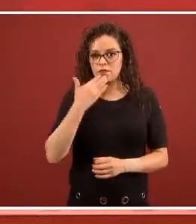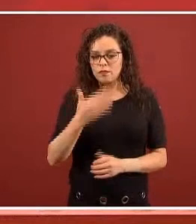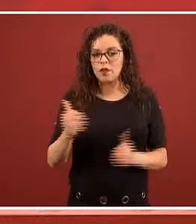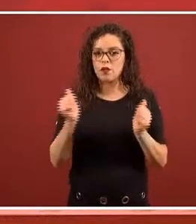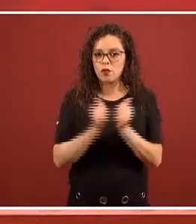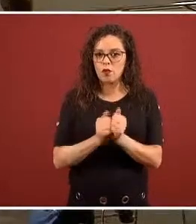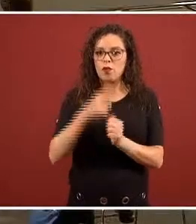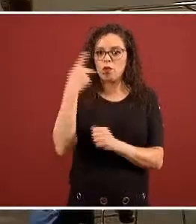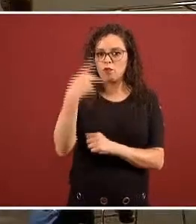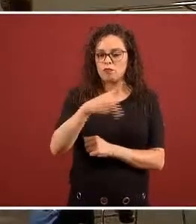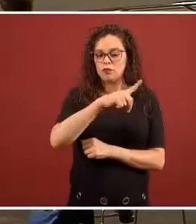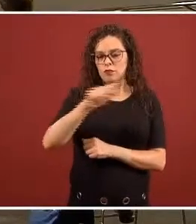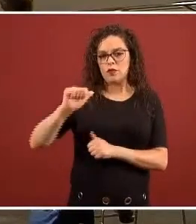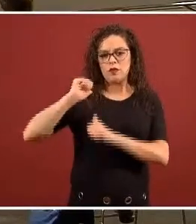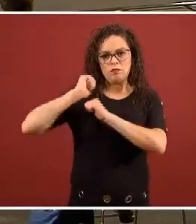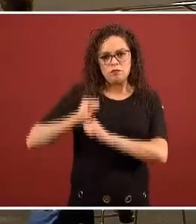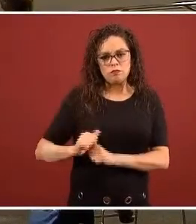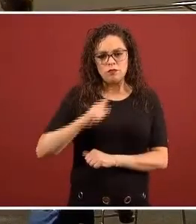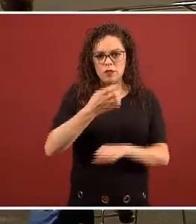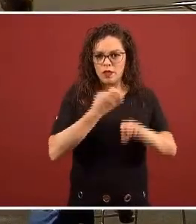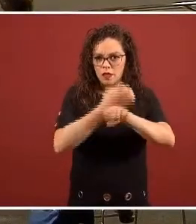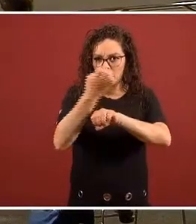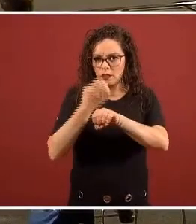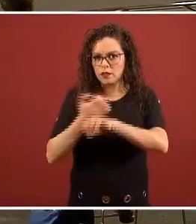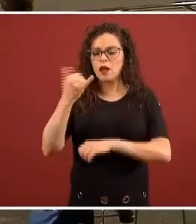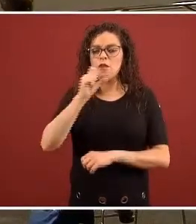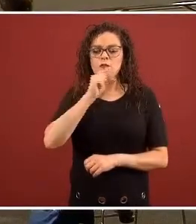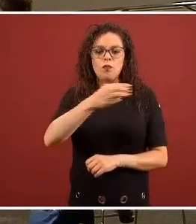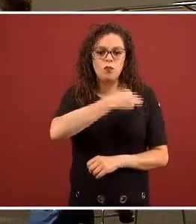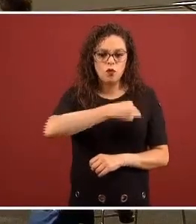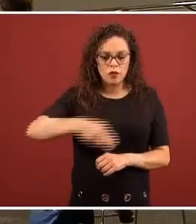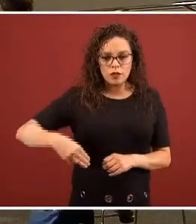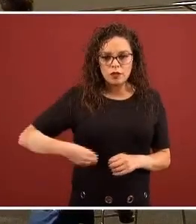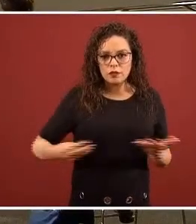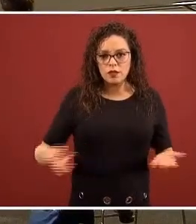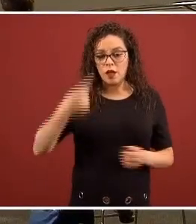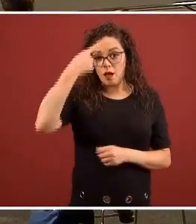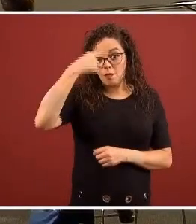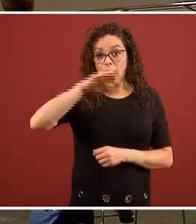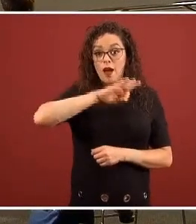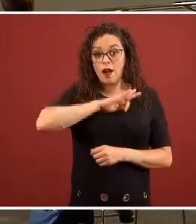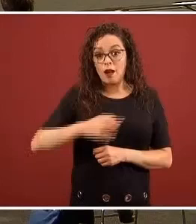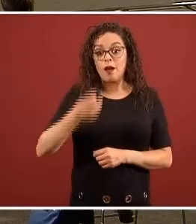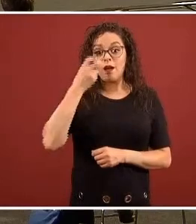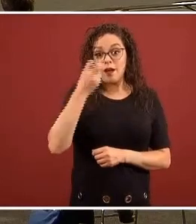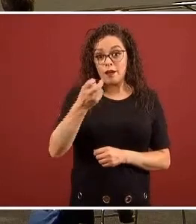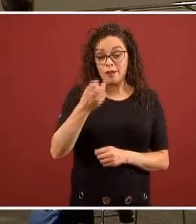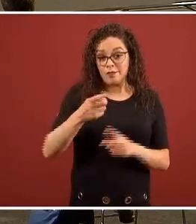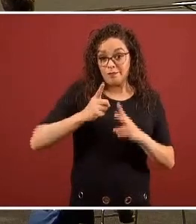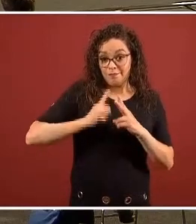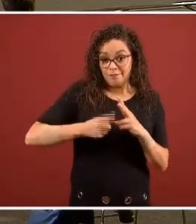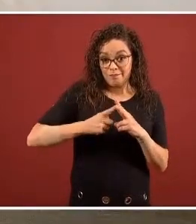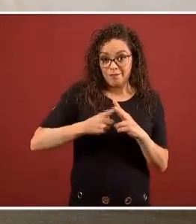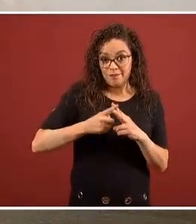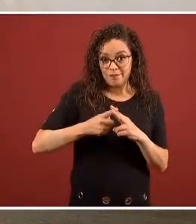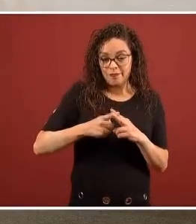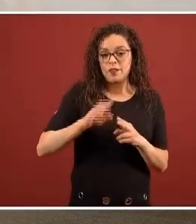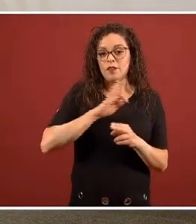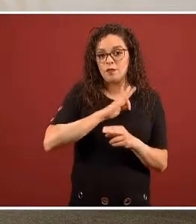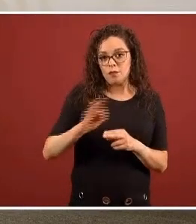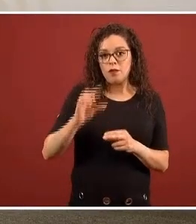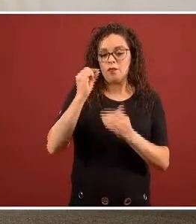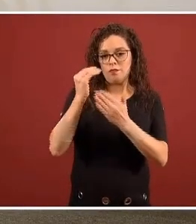como municipales para entonces poder empezar a abatir estas tasas de incidencia y que en su momento las